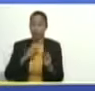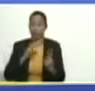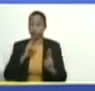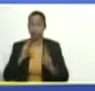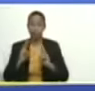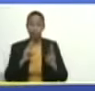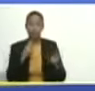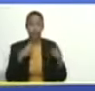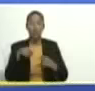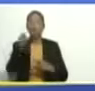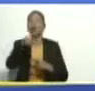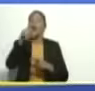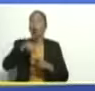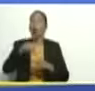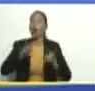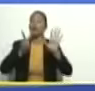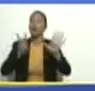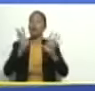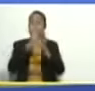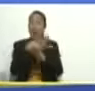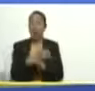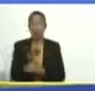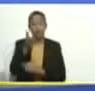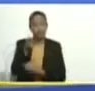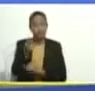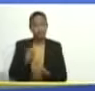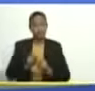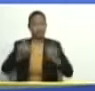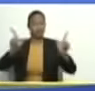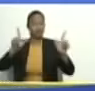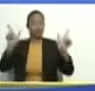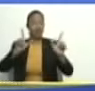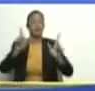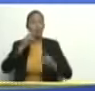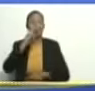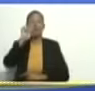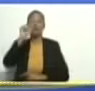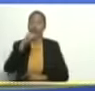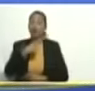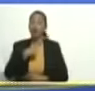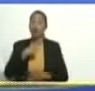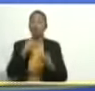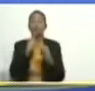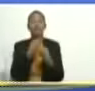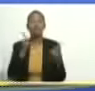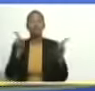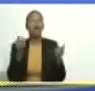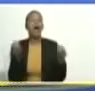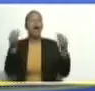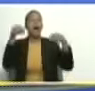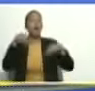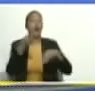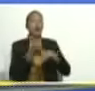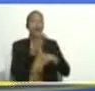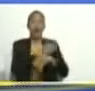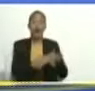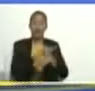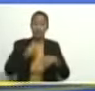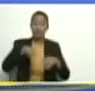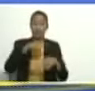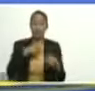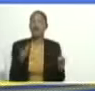con Maduro Más a las 7 de la noche para poder anunciar los acuerdos que tuvimos en